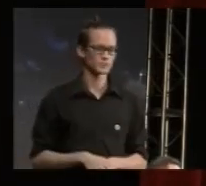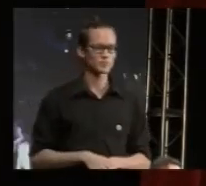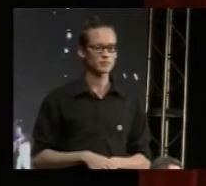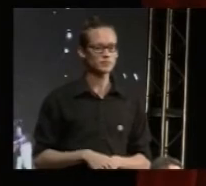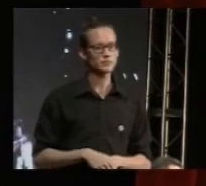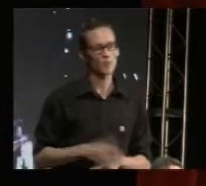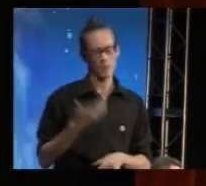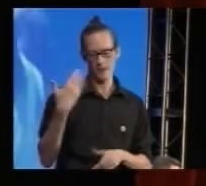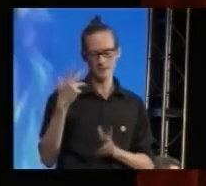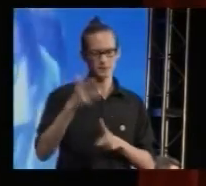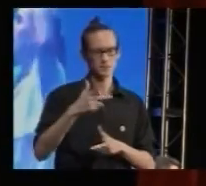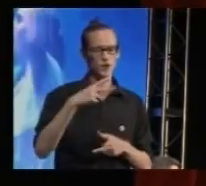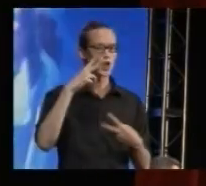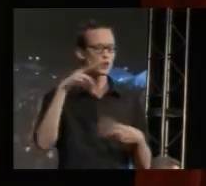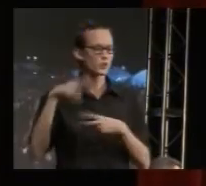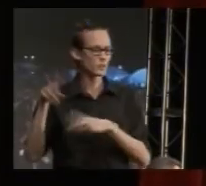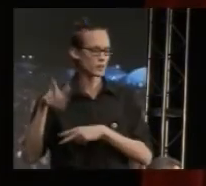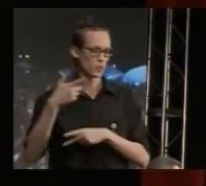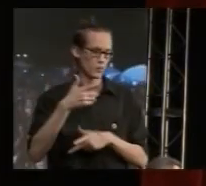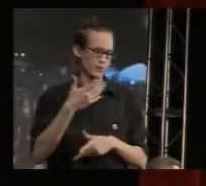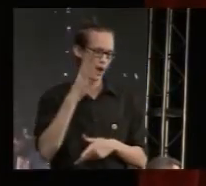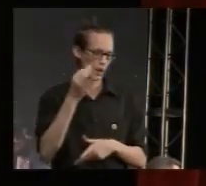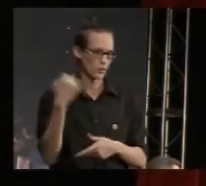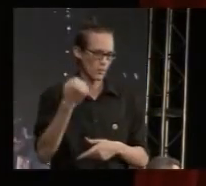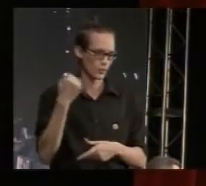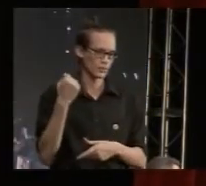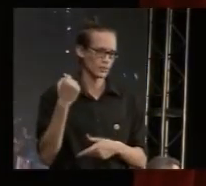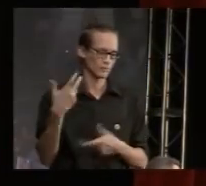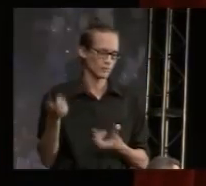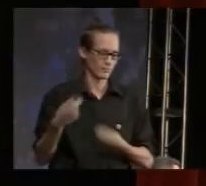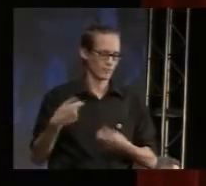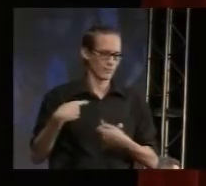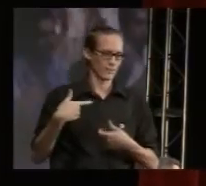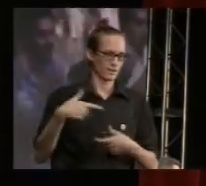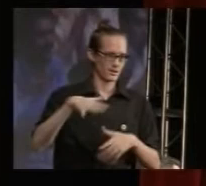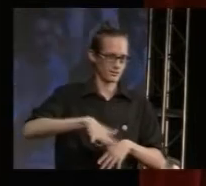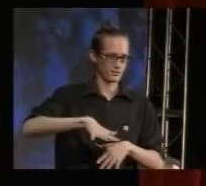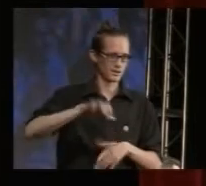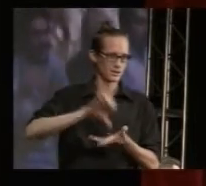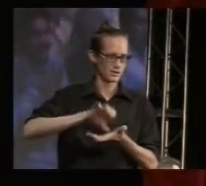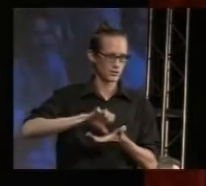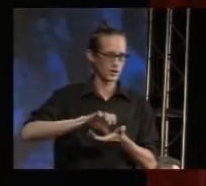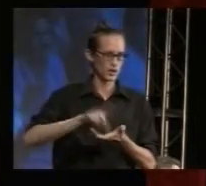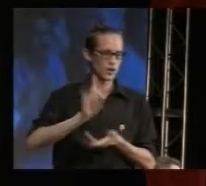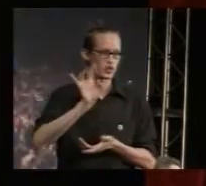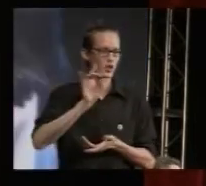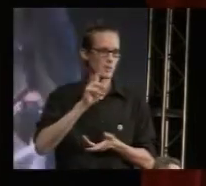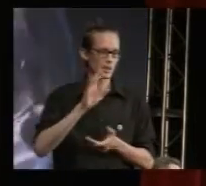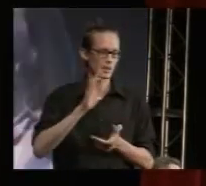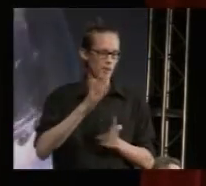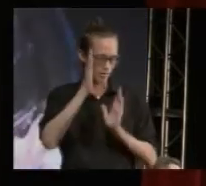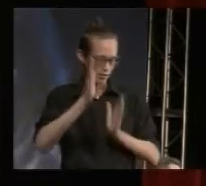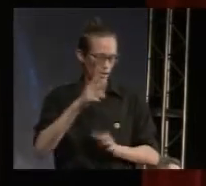de los grandes vectores del crecimiento económico de la ciudad. Sus frutos se derraman no solamente en el sector, sino en toda la ciudad. Por